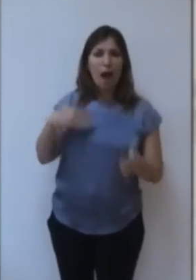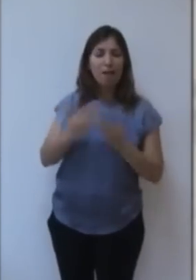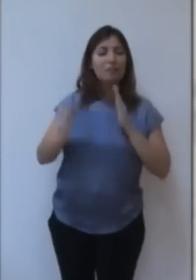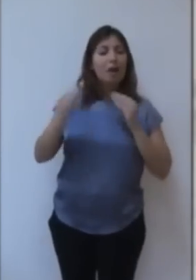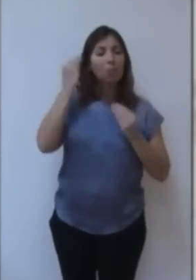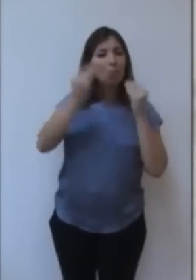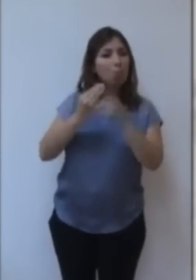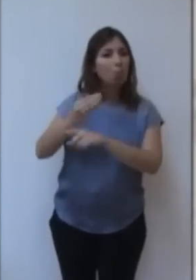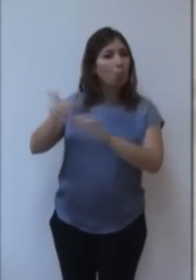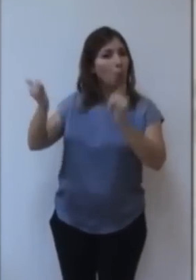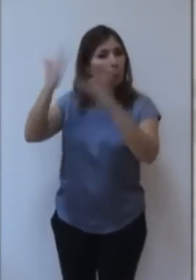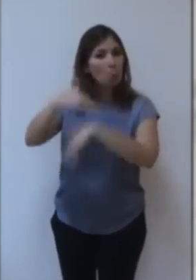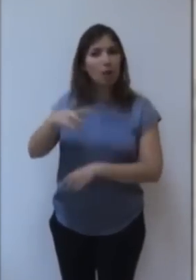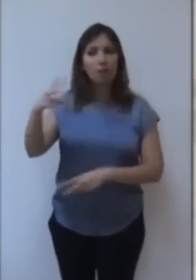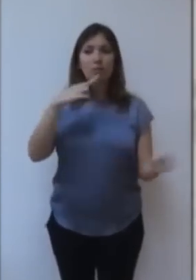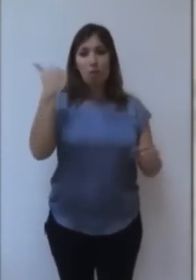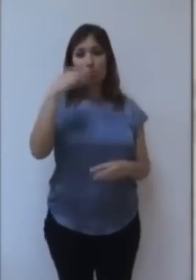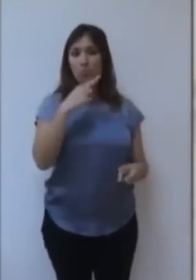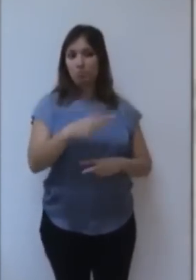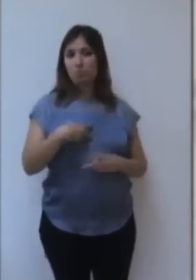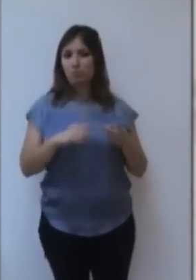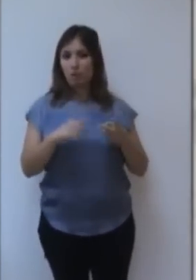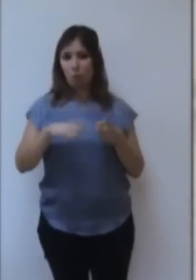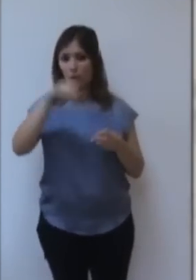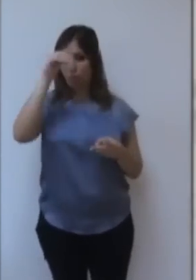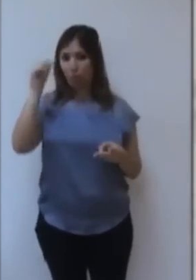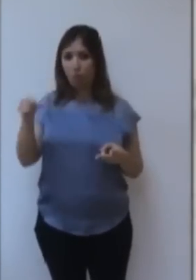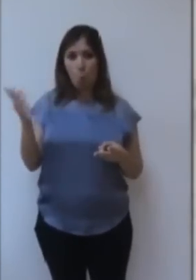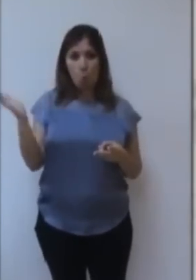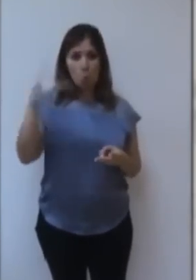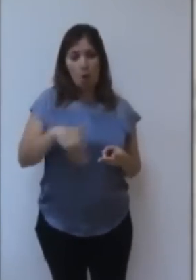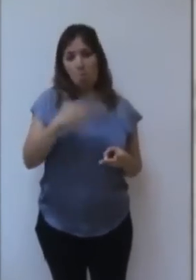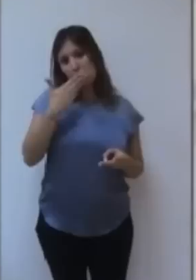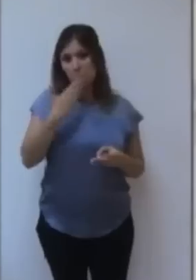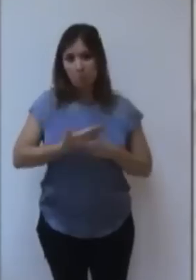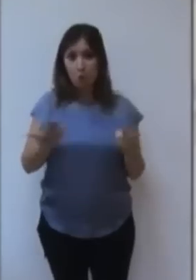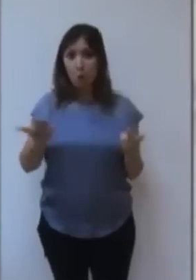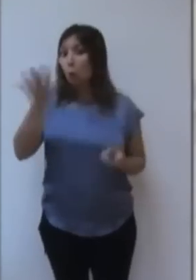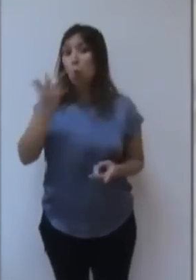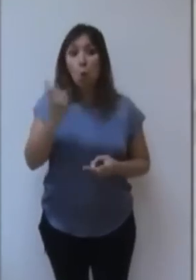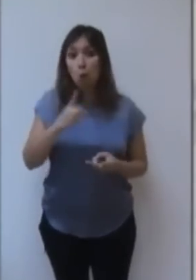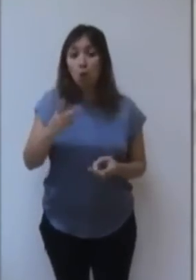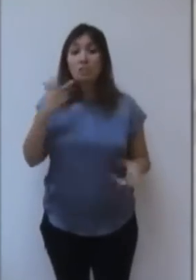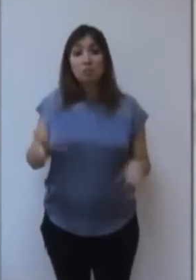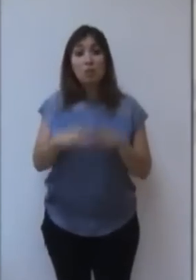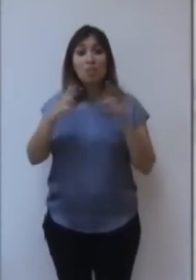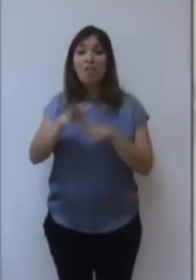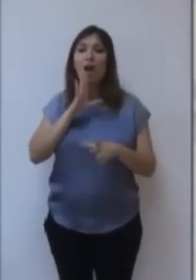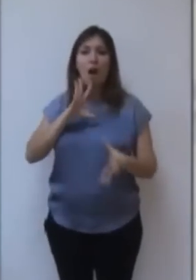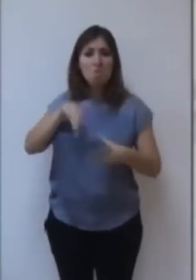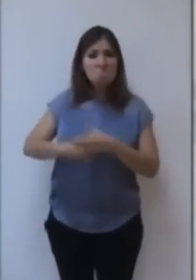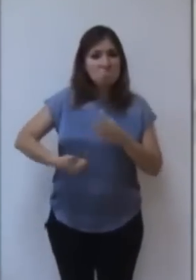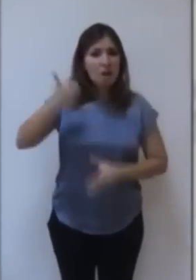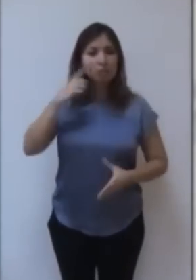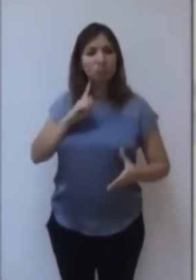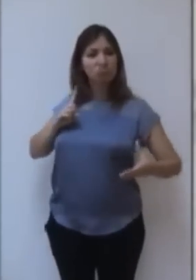personas. Yo creo que es más bien lo segundo, no se acuerdan de ellos porque muchas veces no los conocen, ¿no? Si viviéramos en una sociedad más inclusiva en